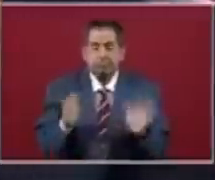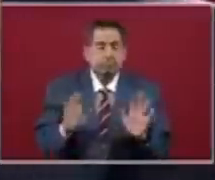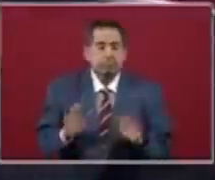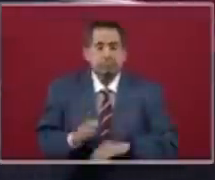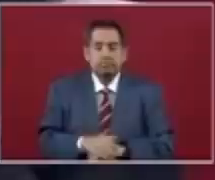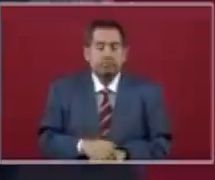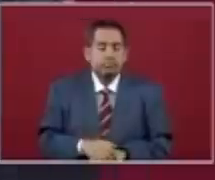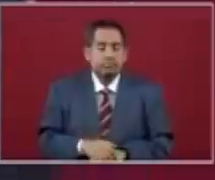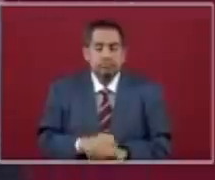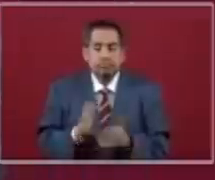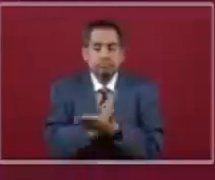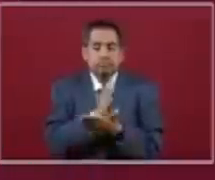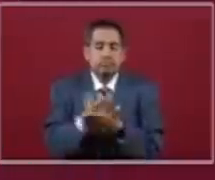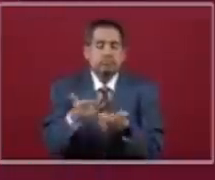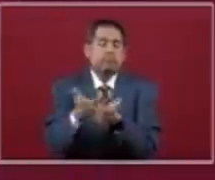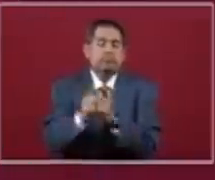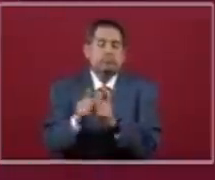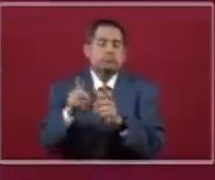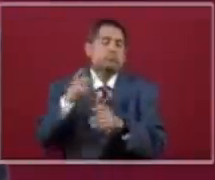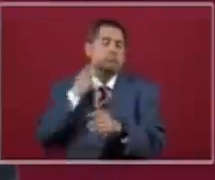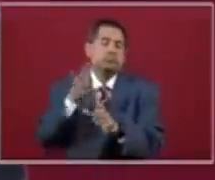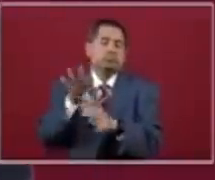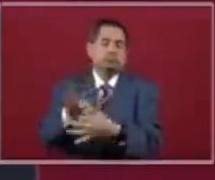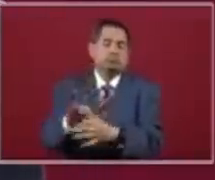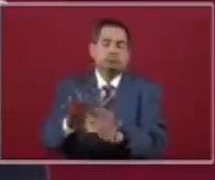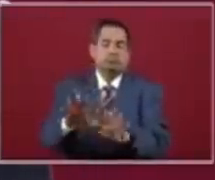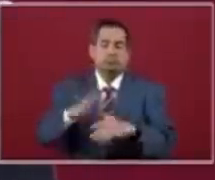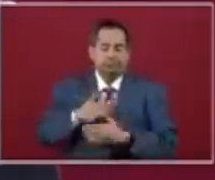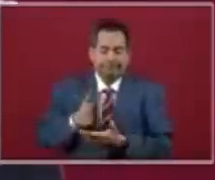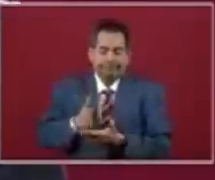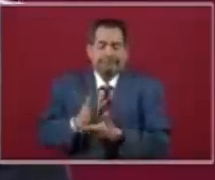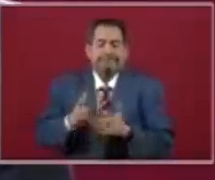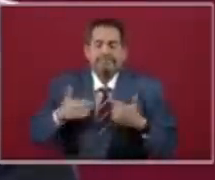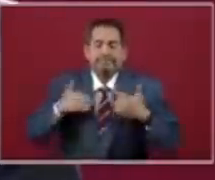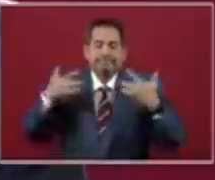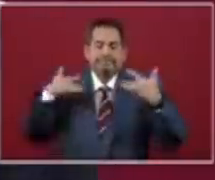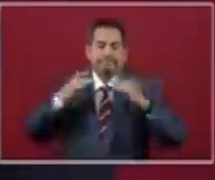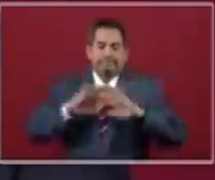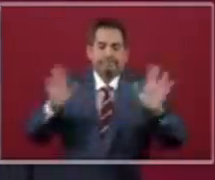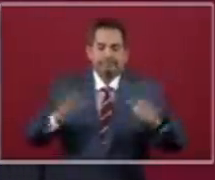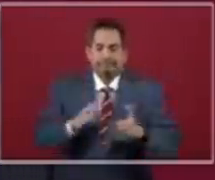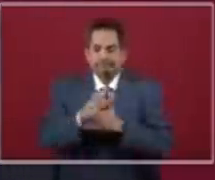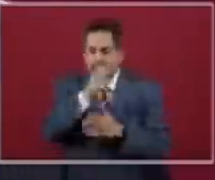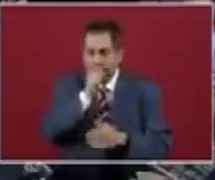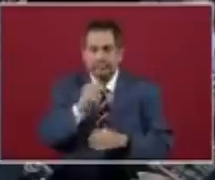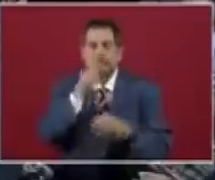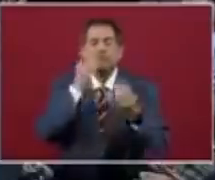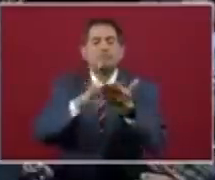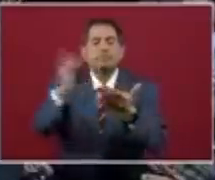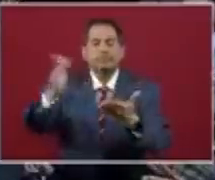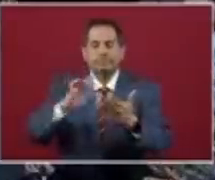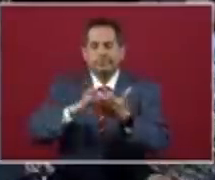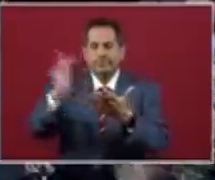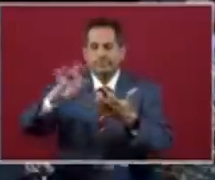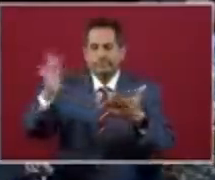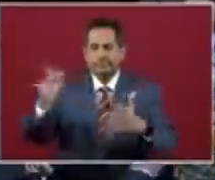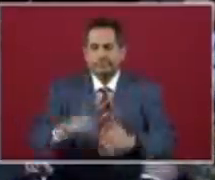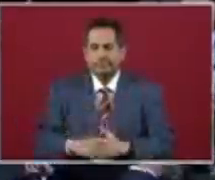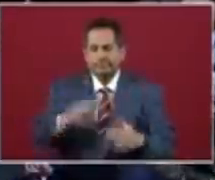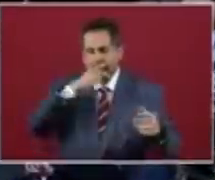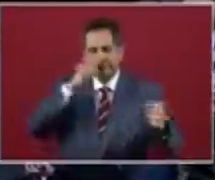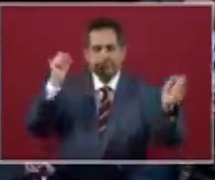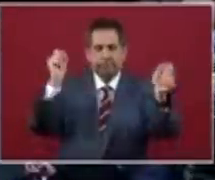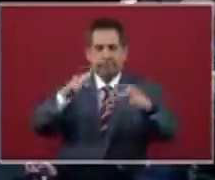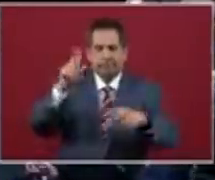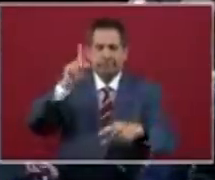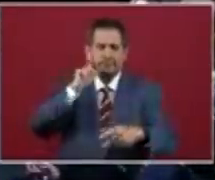lo partidista y no me meto en eso. Muy bien, muchas gracias. Nos vemos